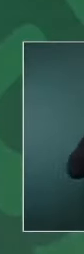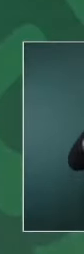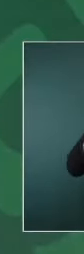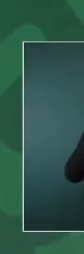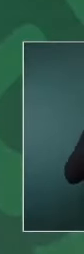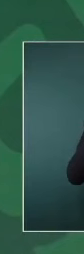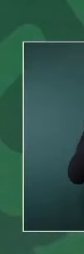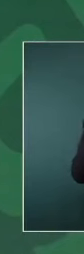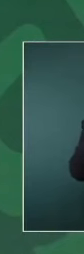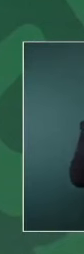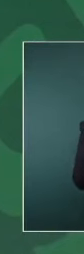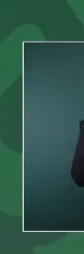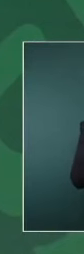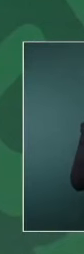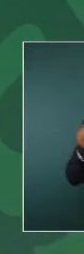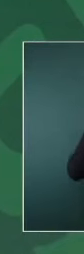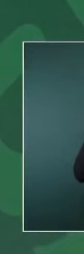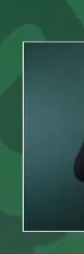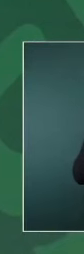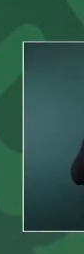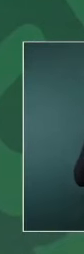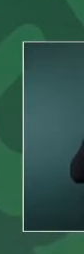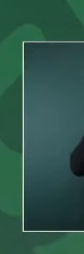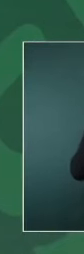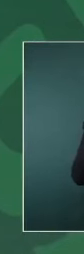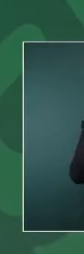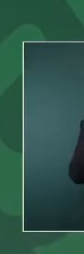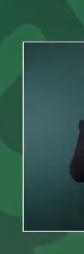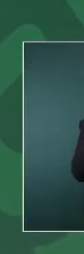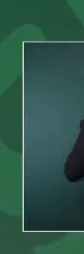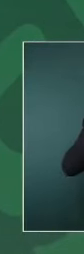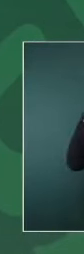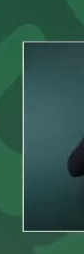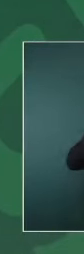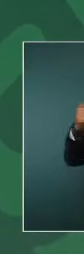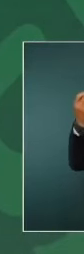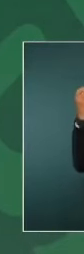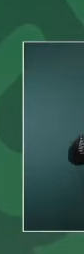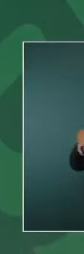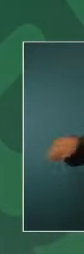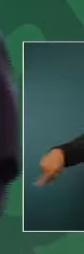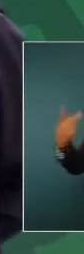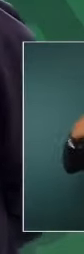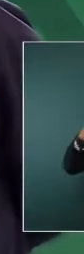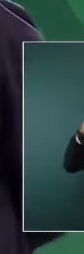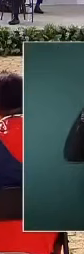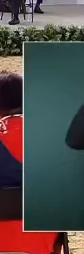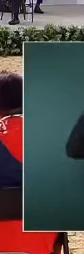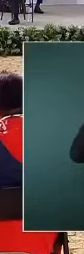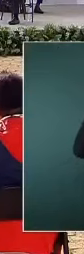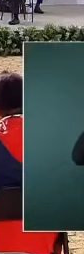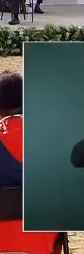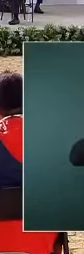puede juzgar por traición a la patria. Entonces,